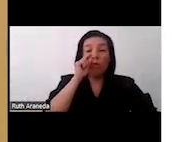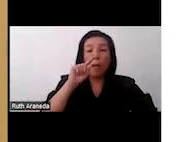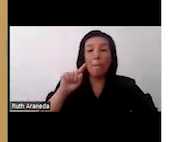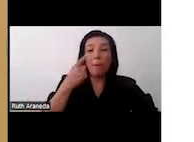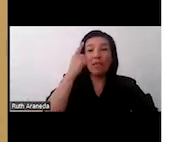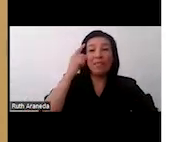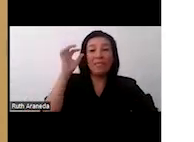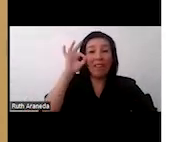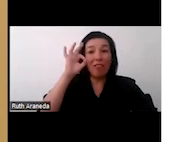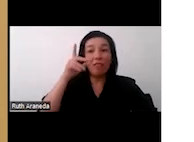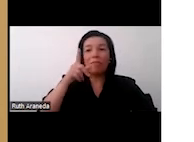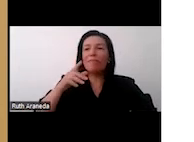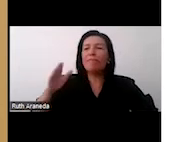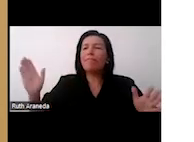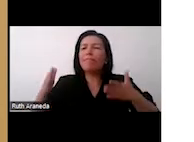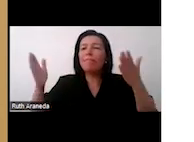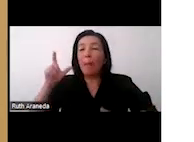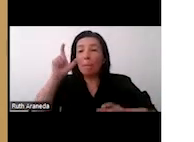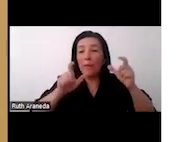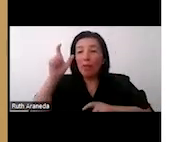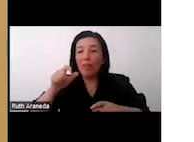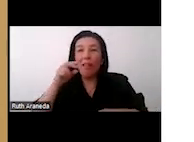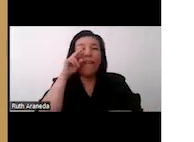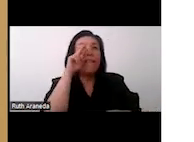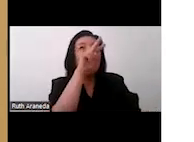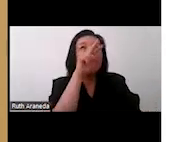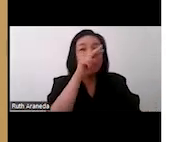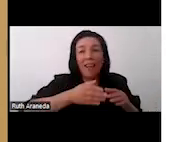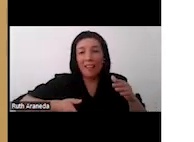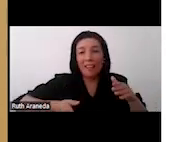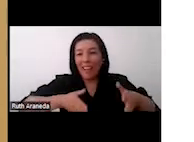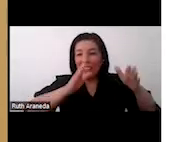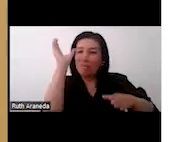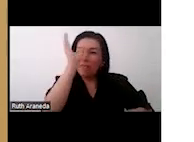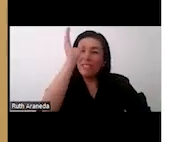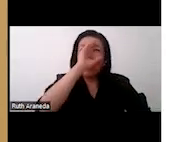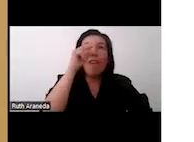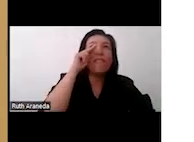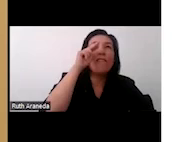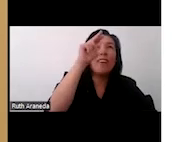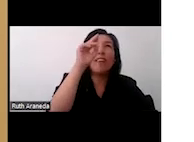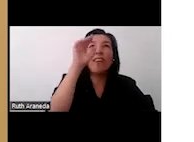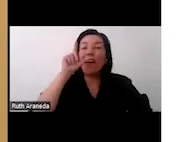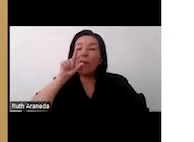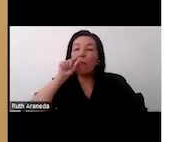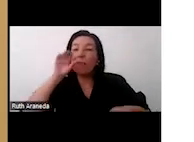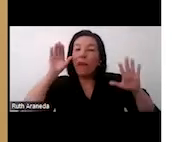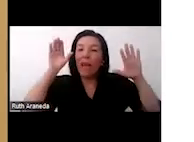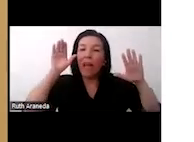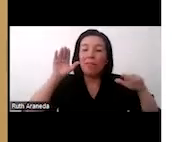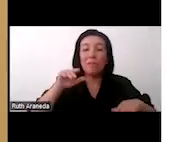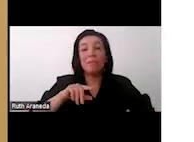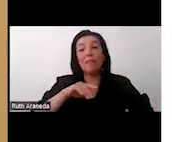las personas a hacer un registro de aves, a salir a terreno y hacer su propio registro de aves, y se dan